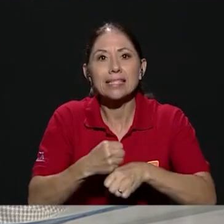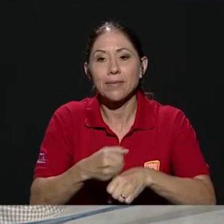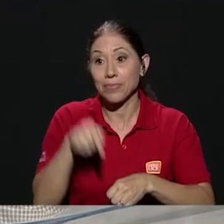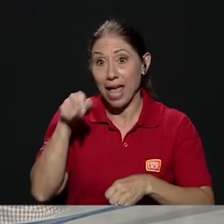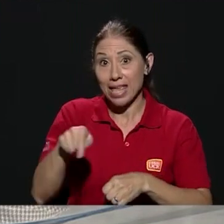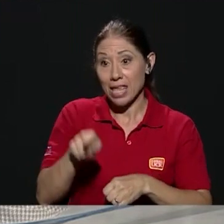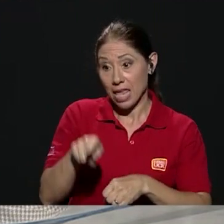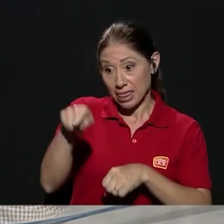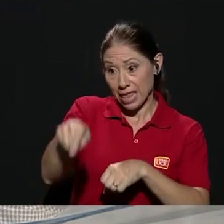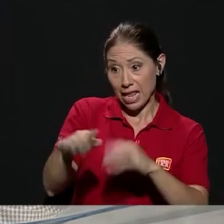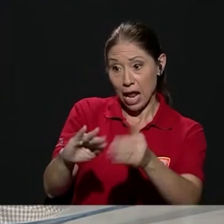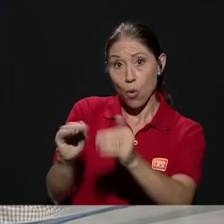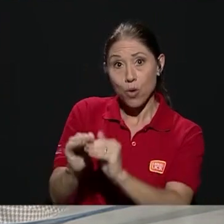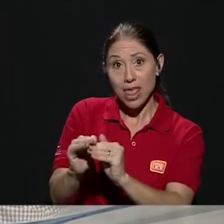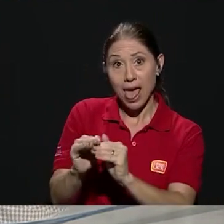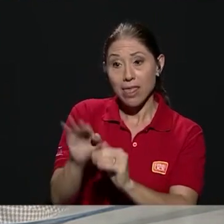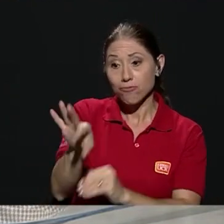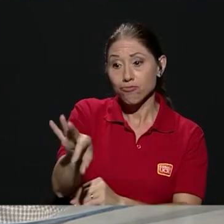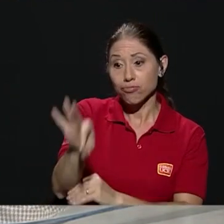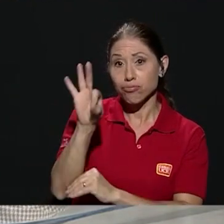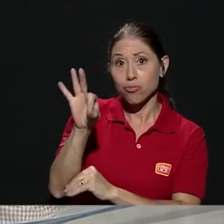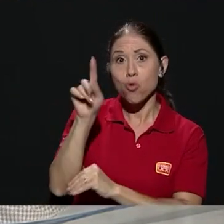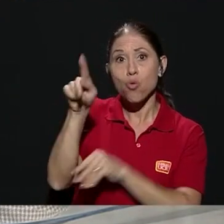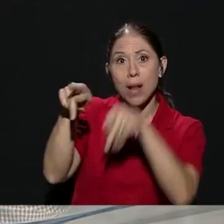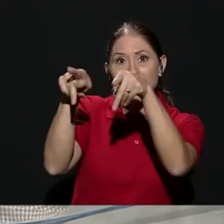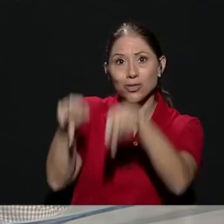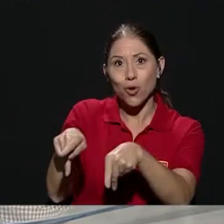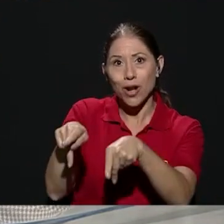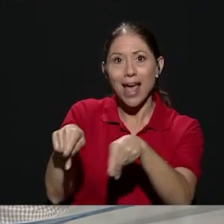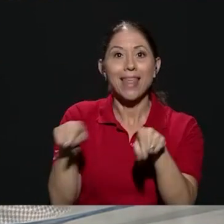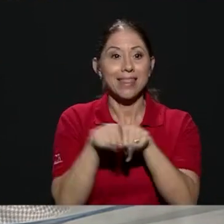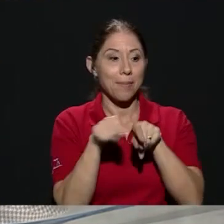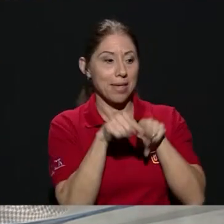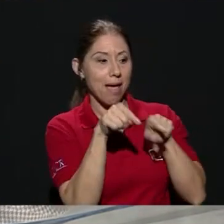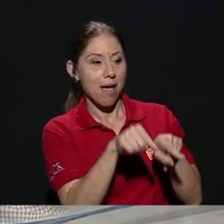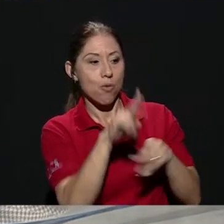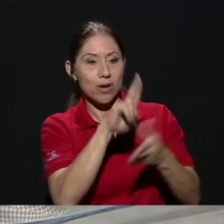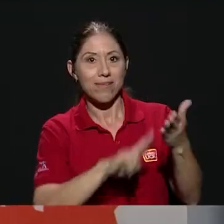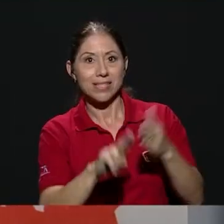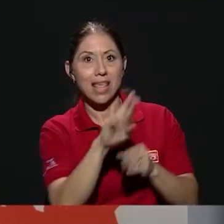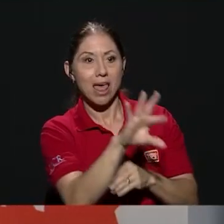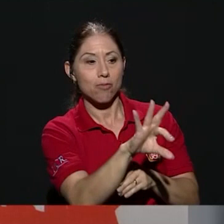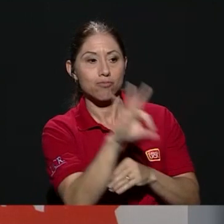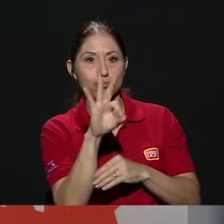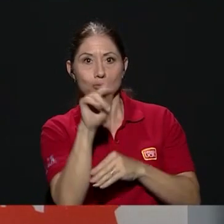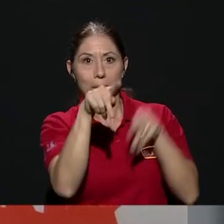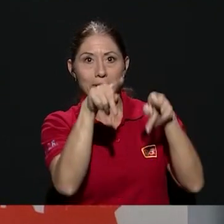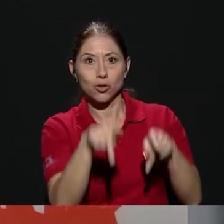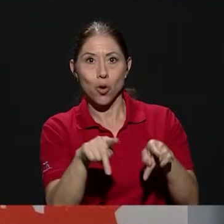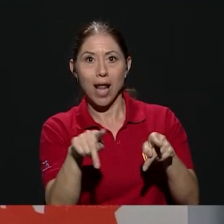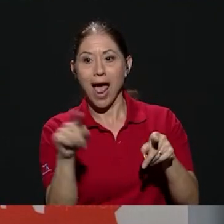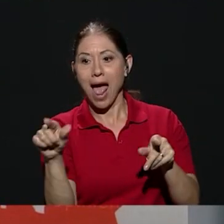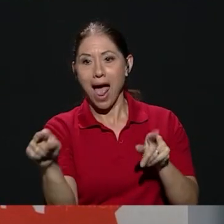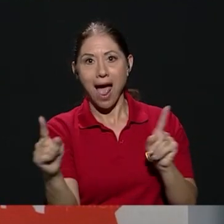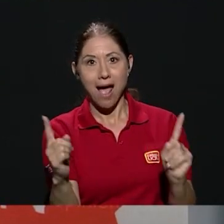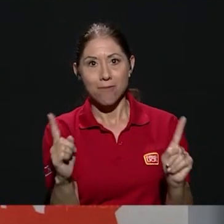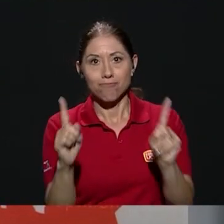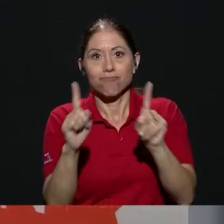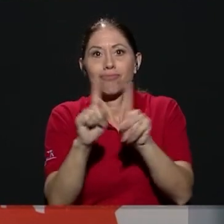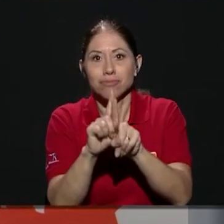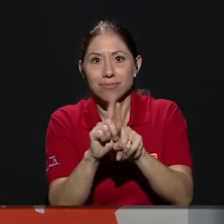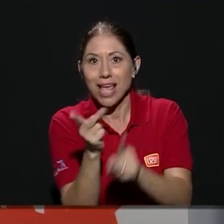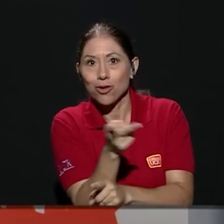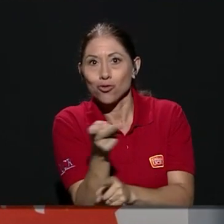comunidad y se nombra un profesor de la universidad para que juntos den el curso. Entonces,